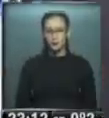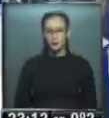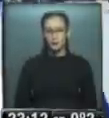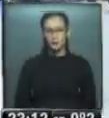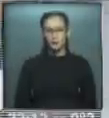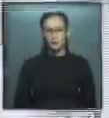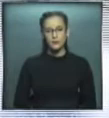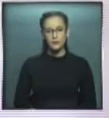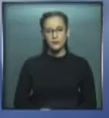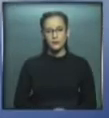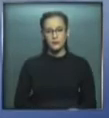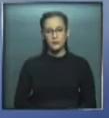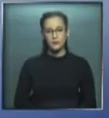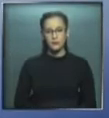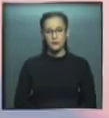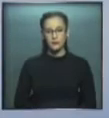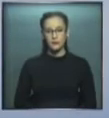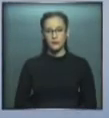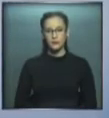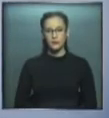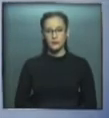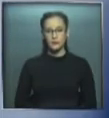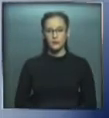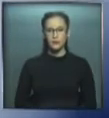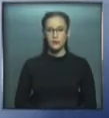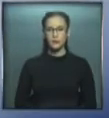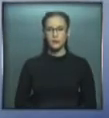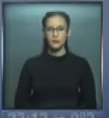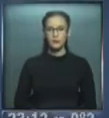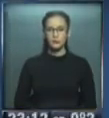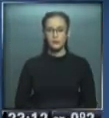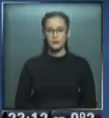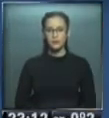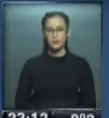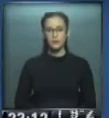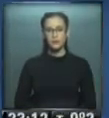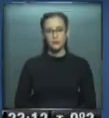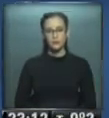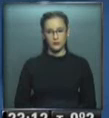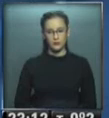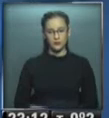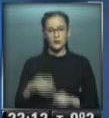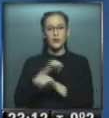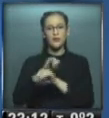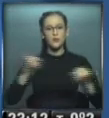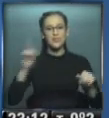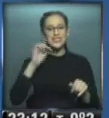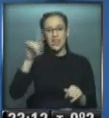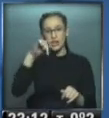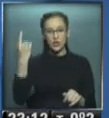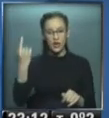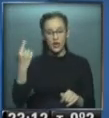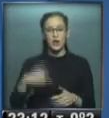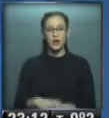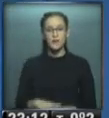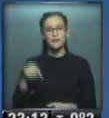Hola. La información internacional nos lleva ahora